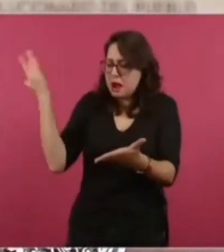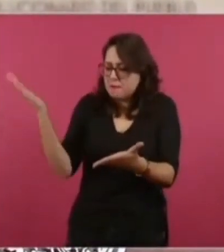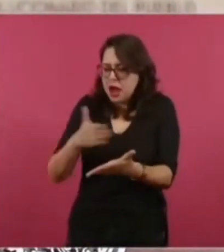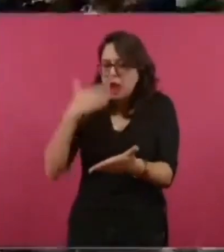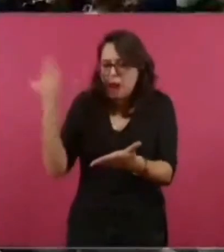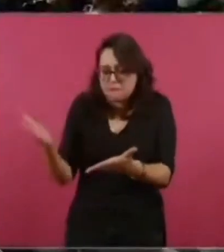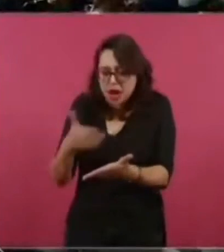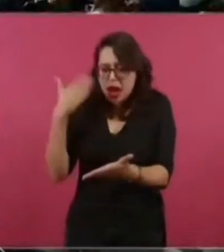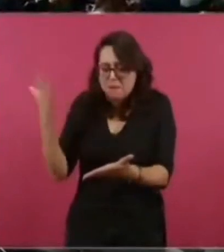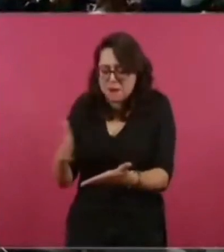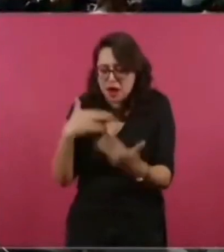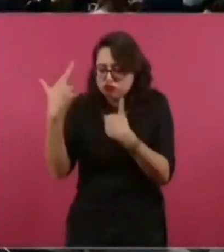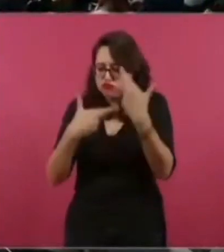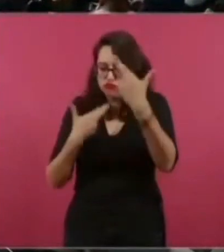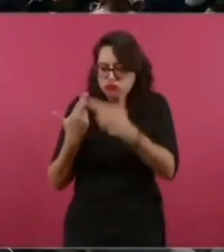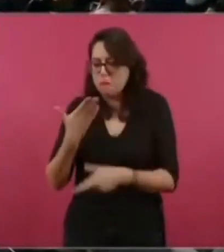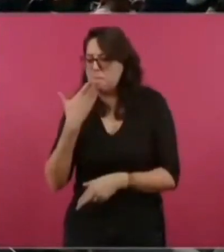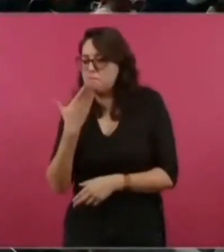opinaran.